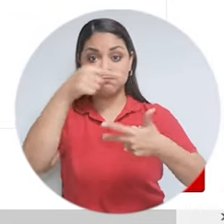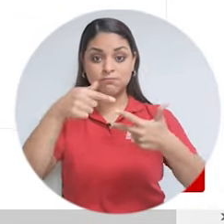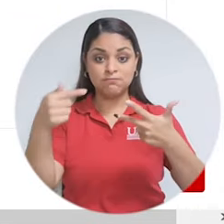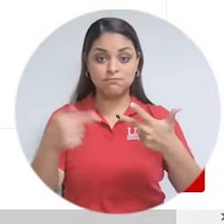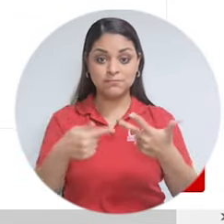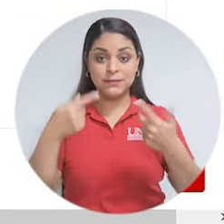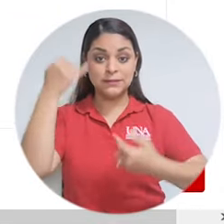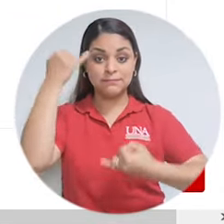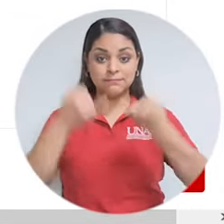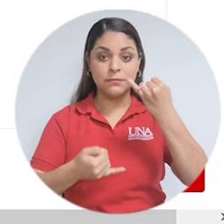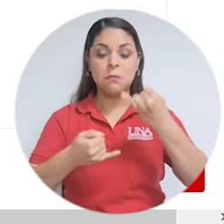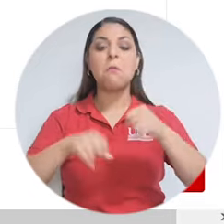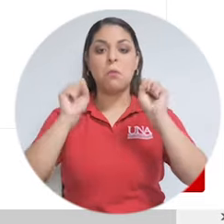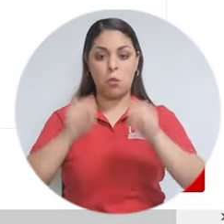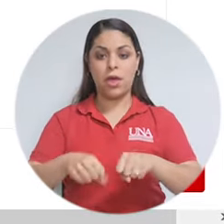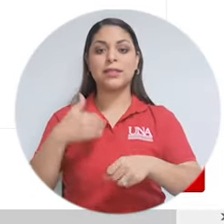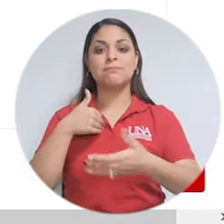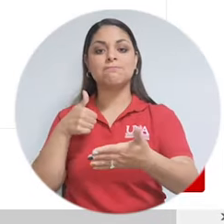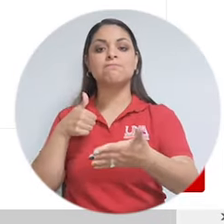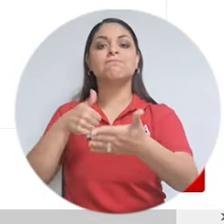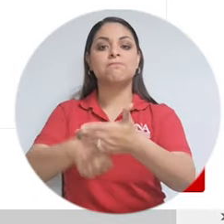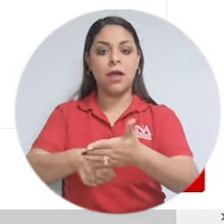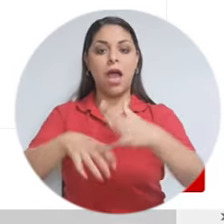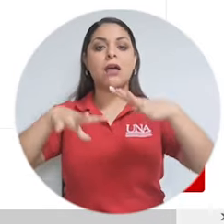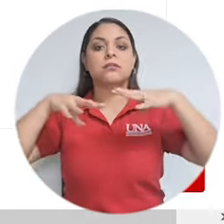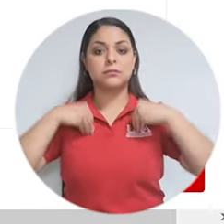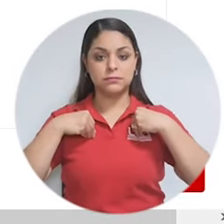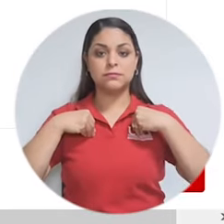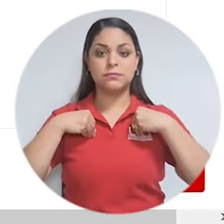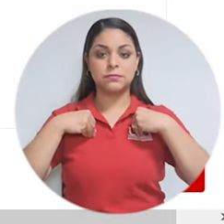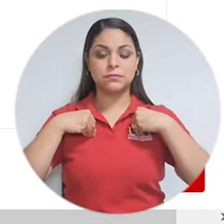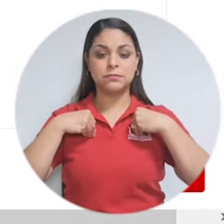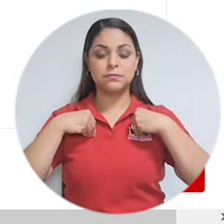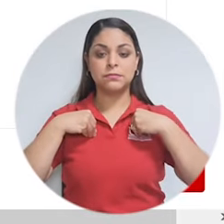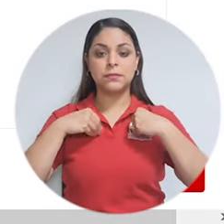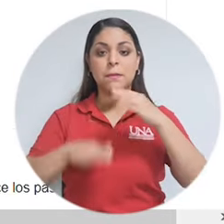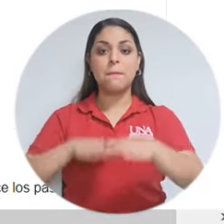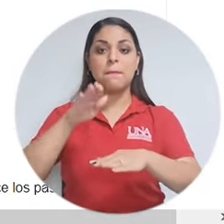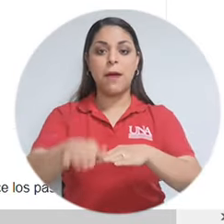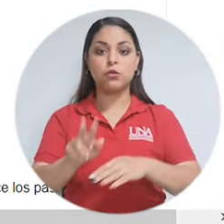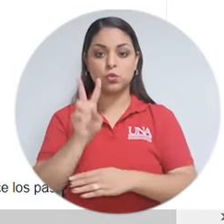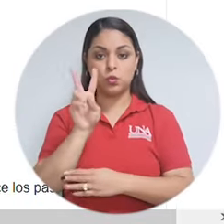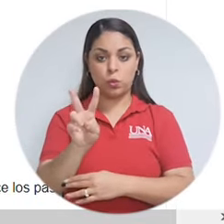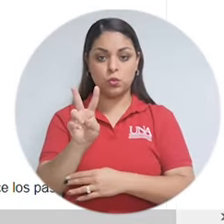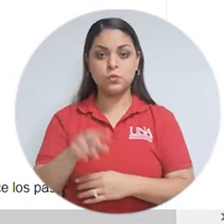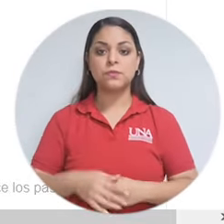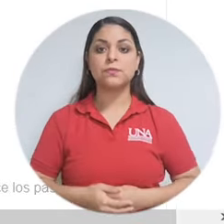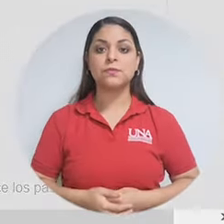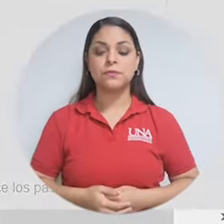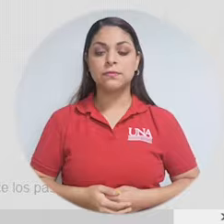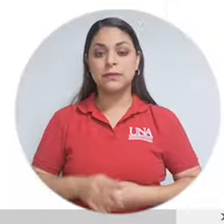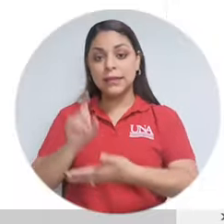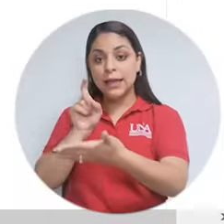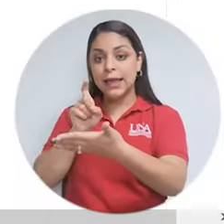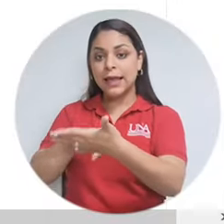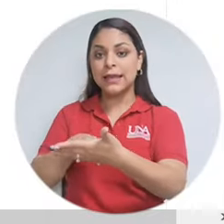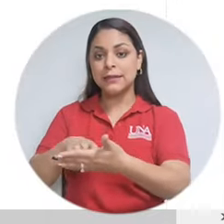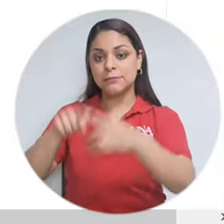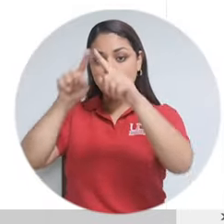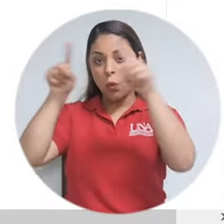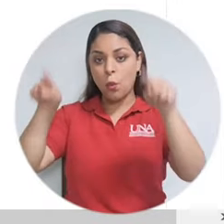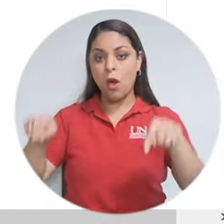anterior, puede ubicar el visto bueno para aceptar las condiciones. Paso 2. Dar clic al